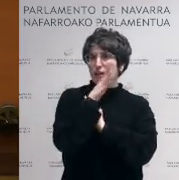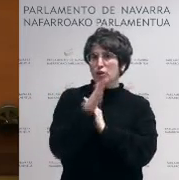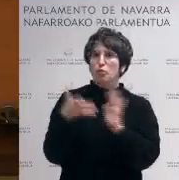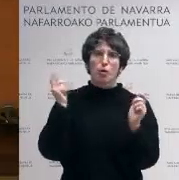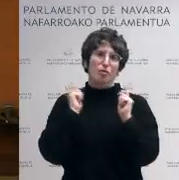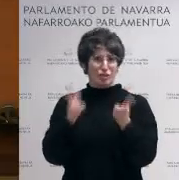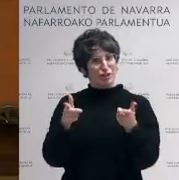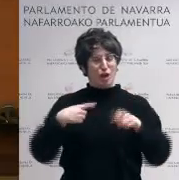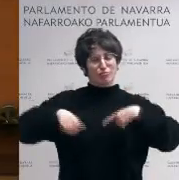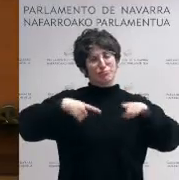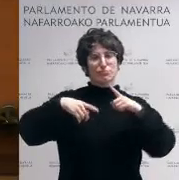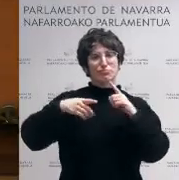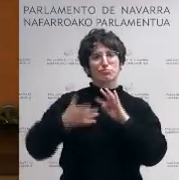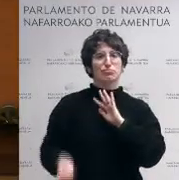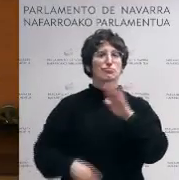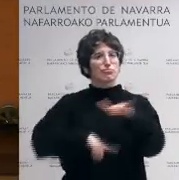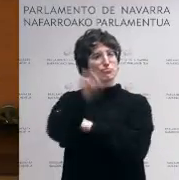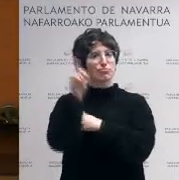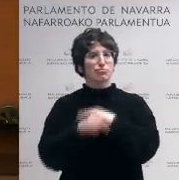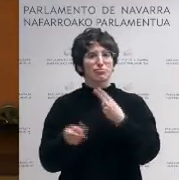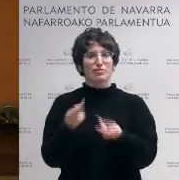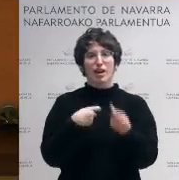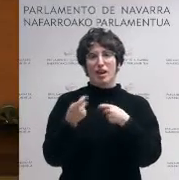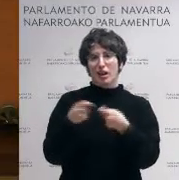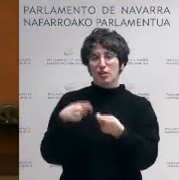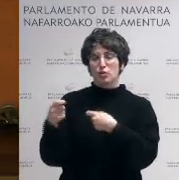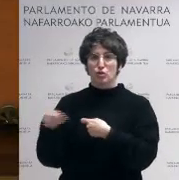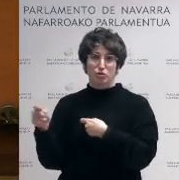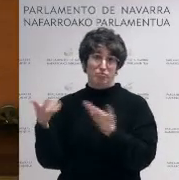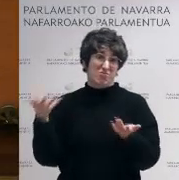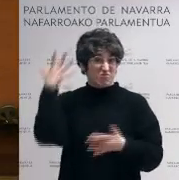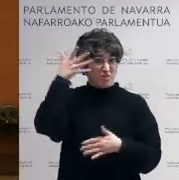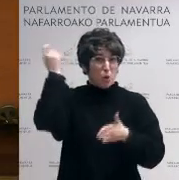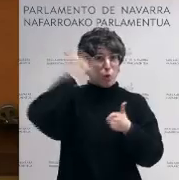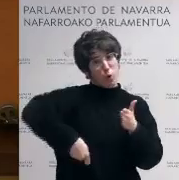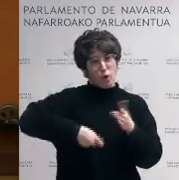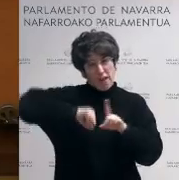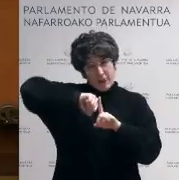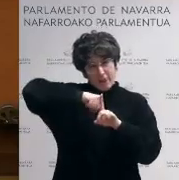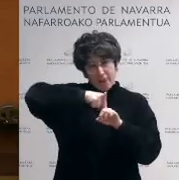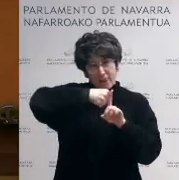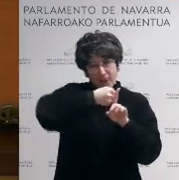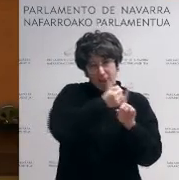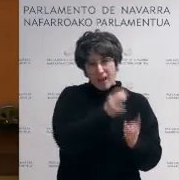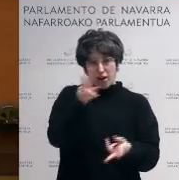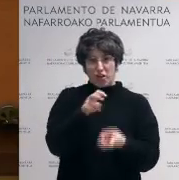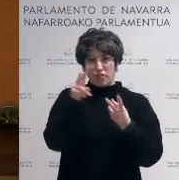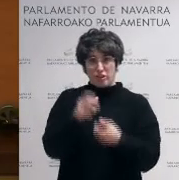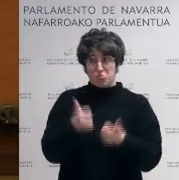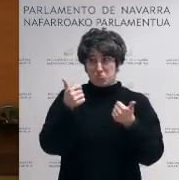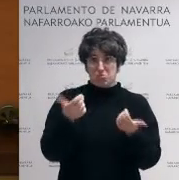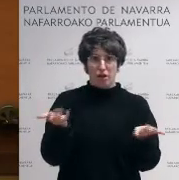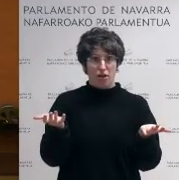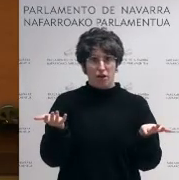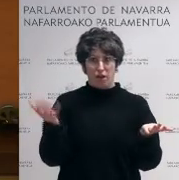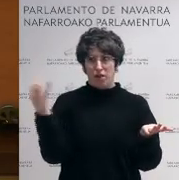de la actividad económica también. Navarra no debiera ser más dura fiscalmente, no debiera tratar de una forma más dura